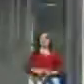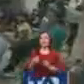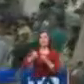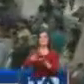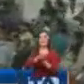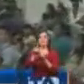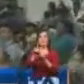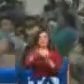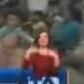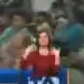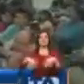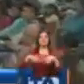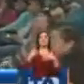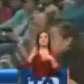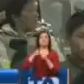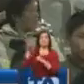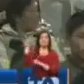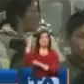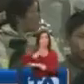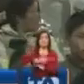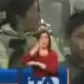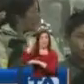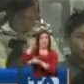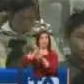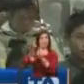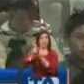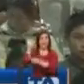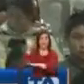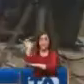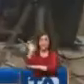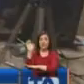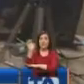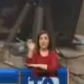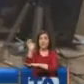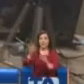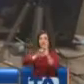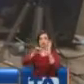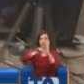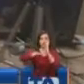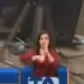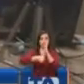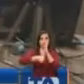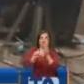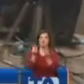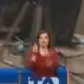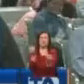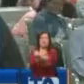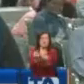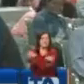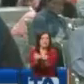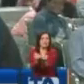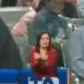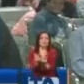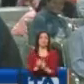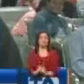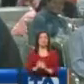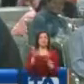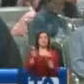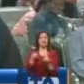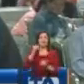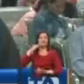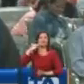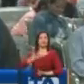Este fin de semana reciente, así como desde los primeros días de enero, el registro civil estuvo con lleno total. Hasta la fecha